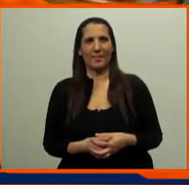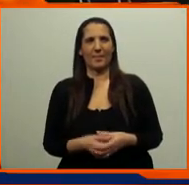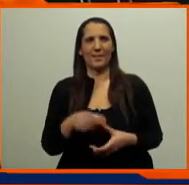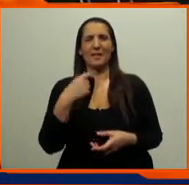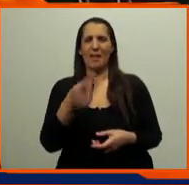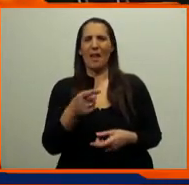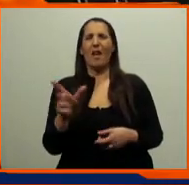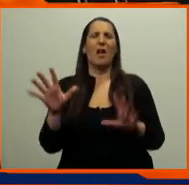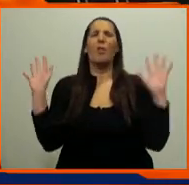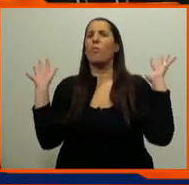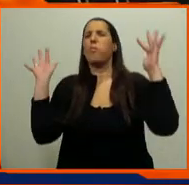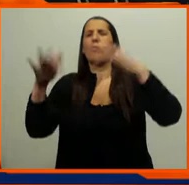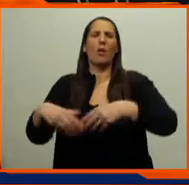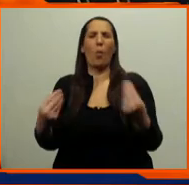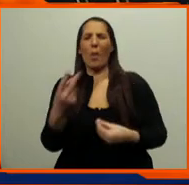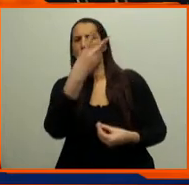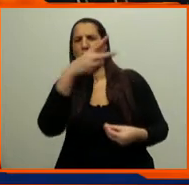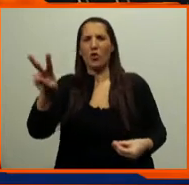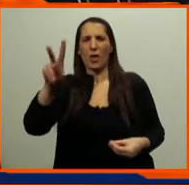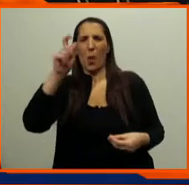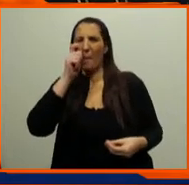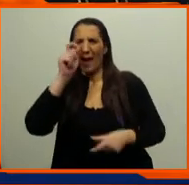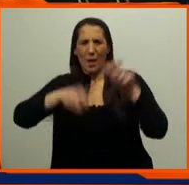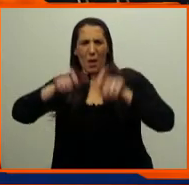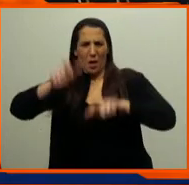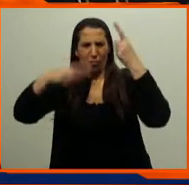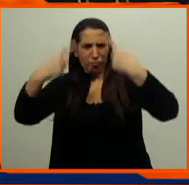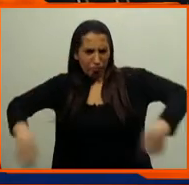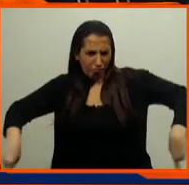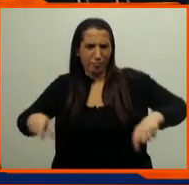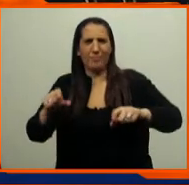220 gimnastas de diferentes clubes de la Argentina participaron